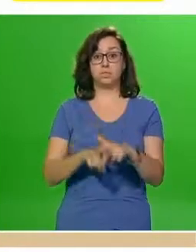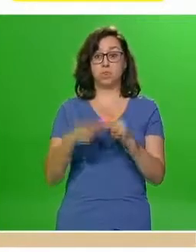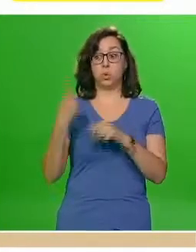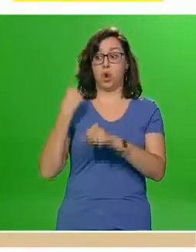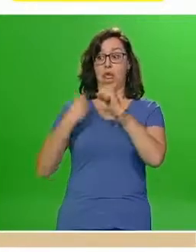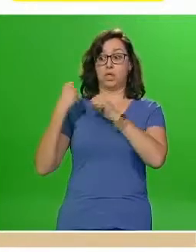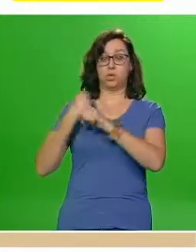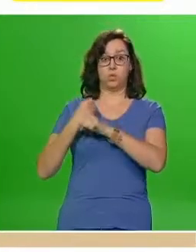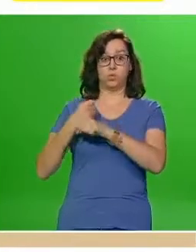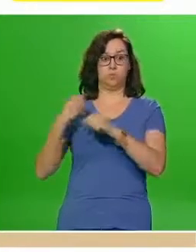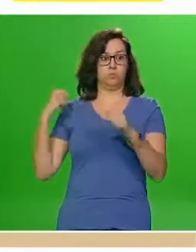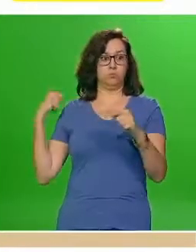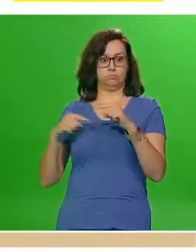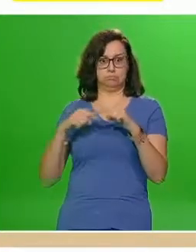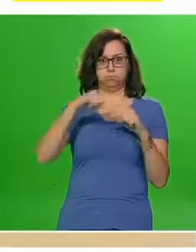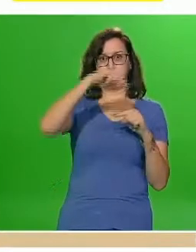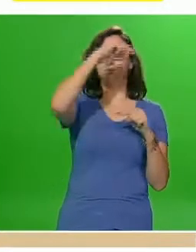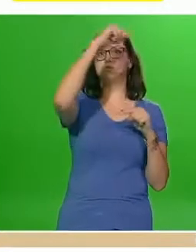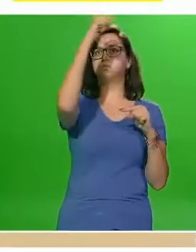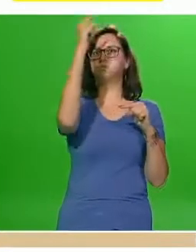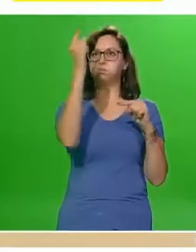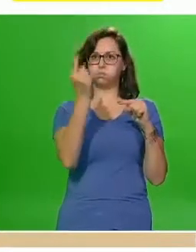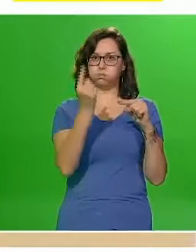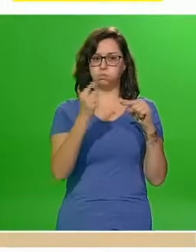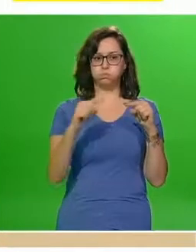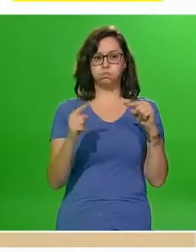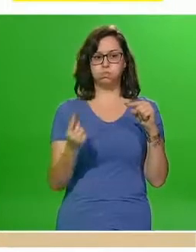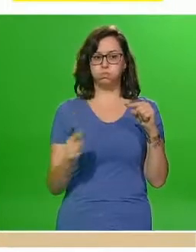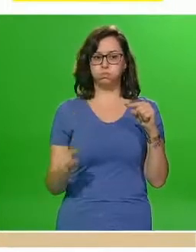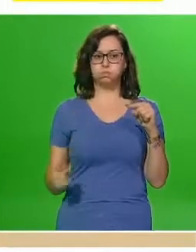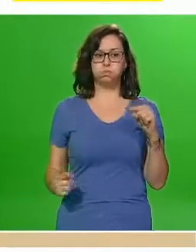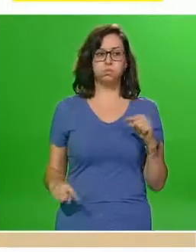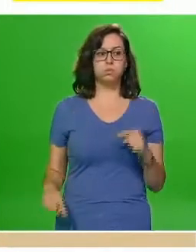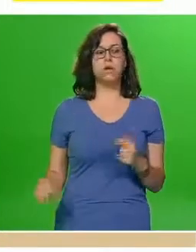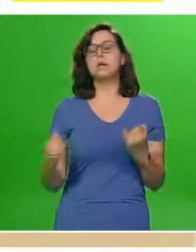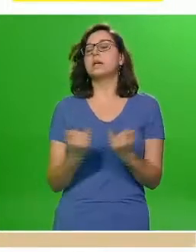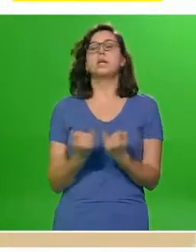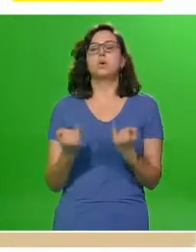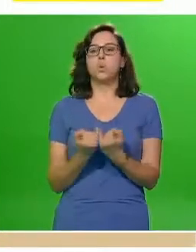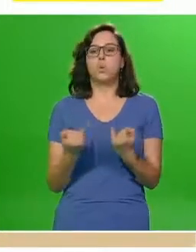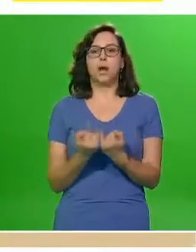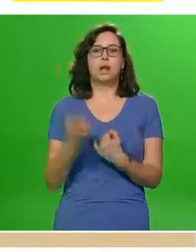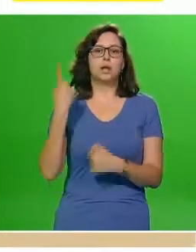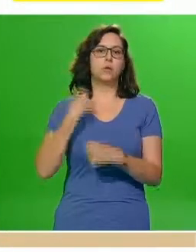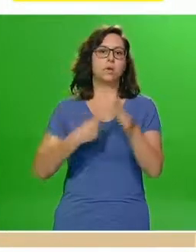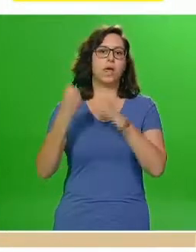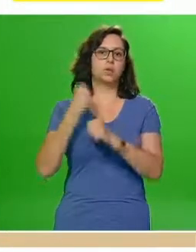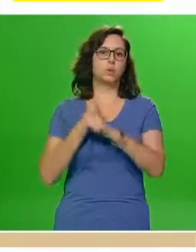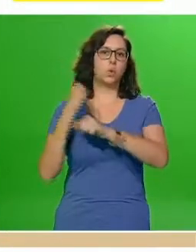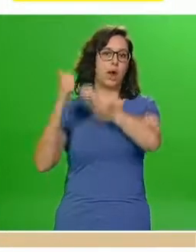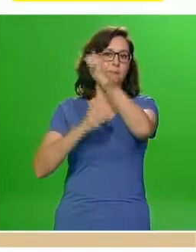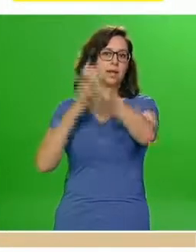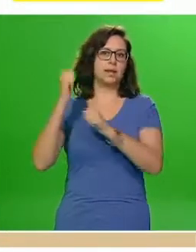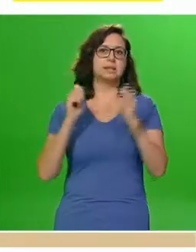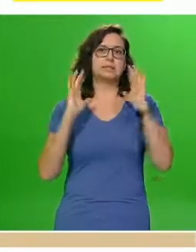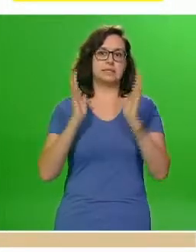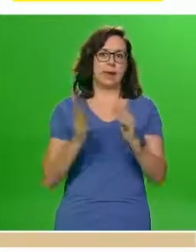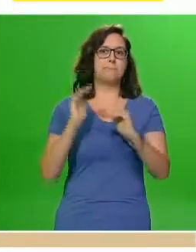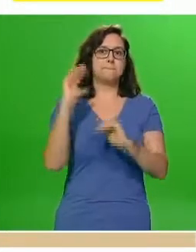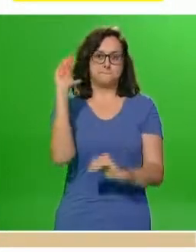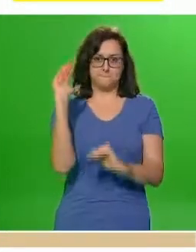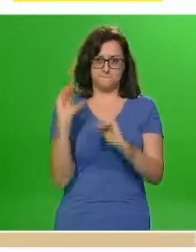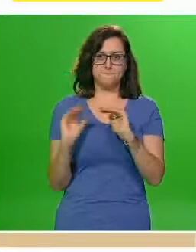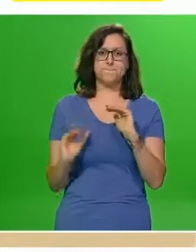y tenemos ahora niveles también muy parecidos a lo que tuvimos en abril del año pasado. En la